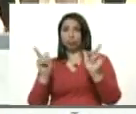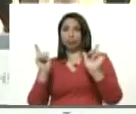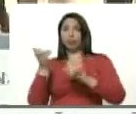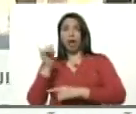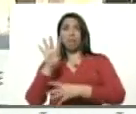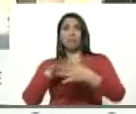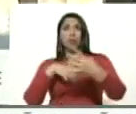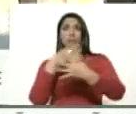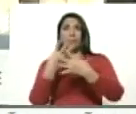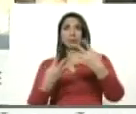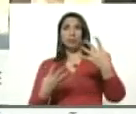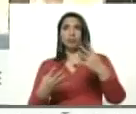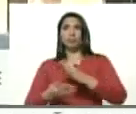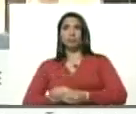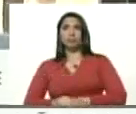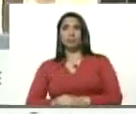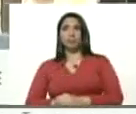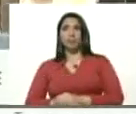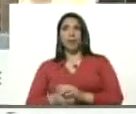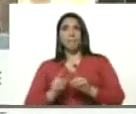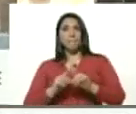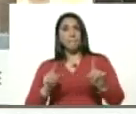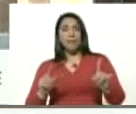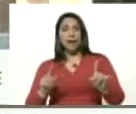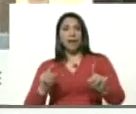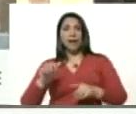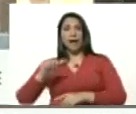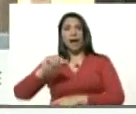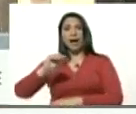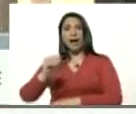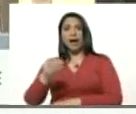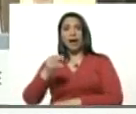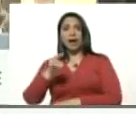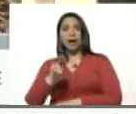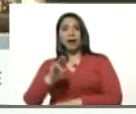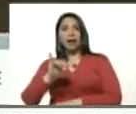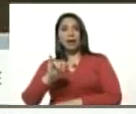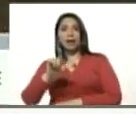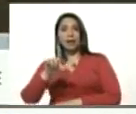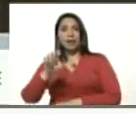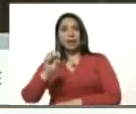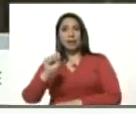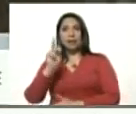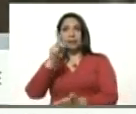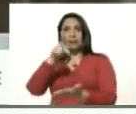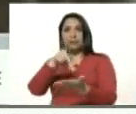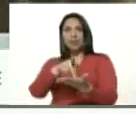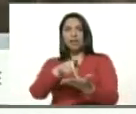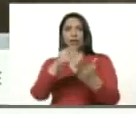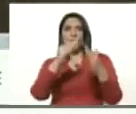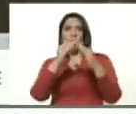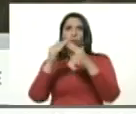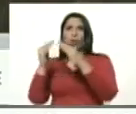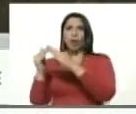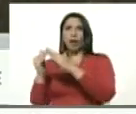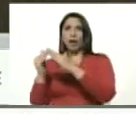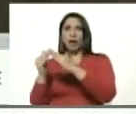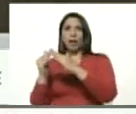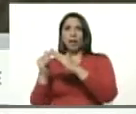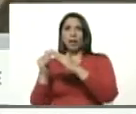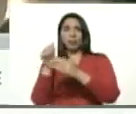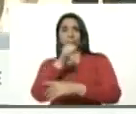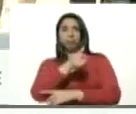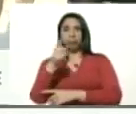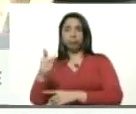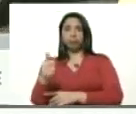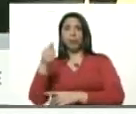programación para que Aquiles llegue al hogar ahora en cuarentena. Aquiles en el hogar, cada maestra,